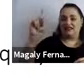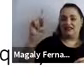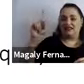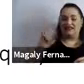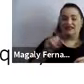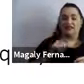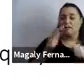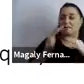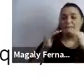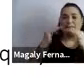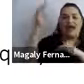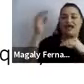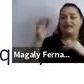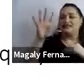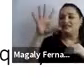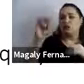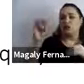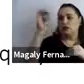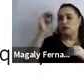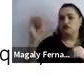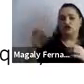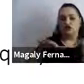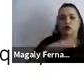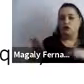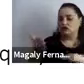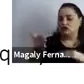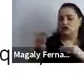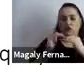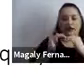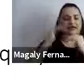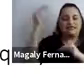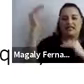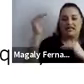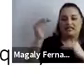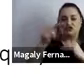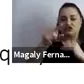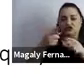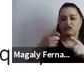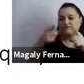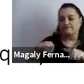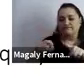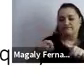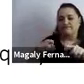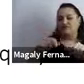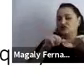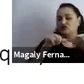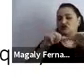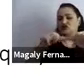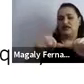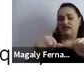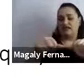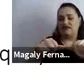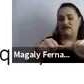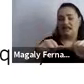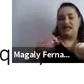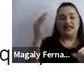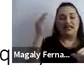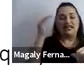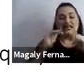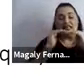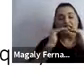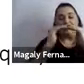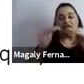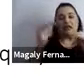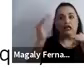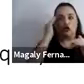Más de la mitad de las muertes son en exceso de lo que sería factible y sostenible con el nivel de conocimientos y recursos que tiene